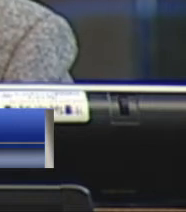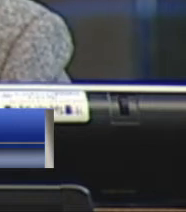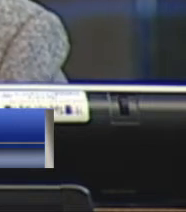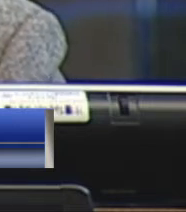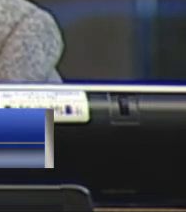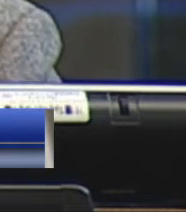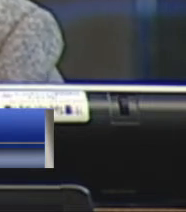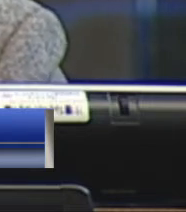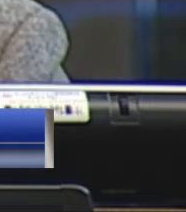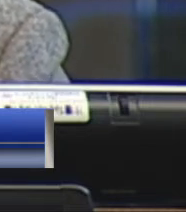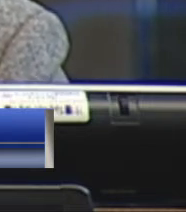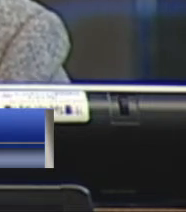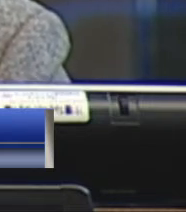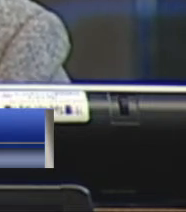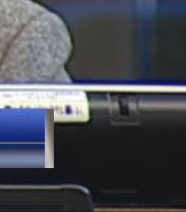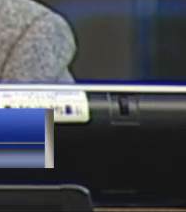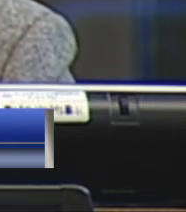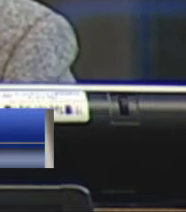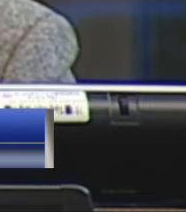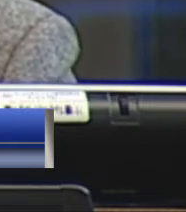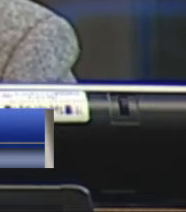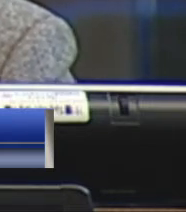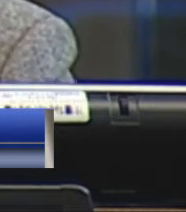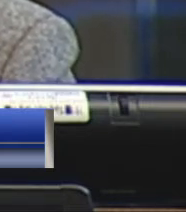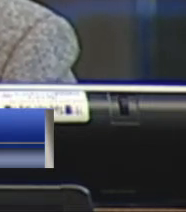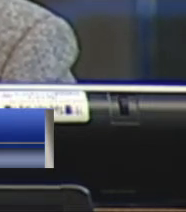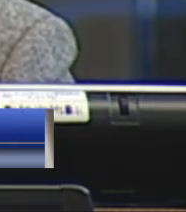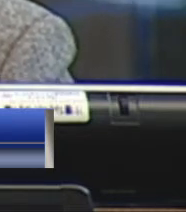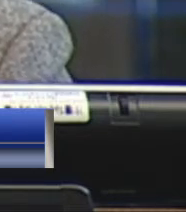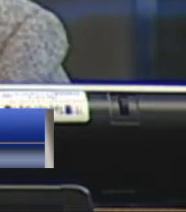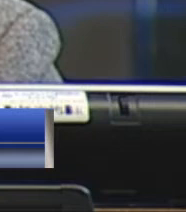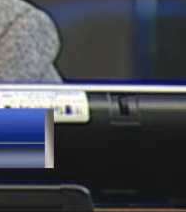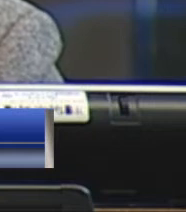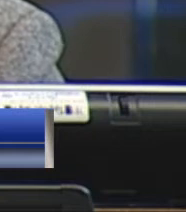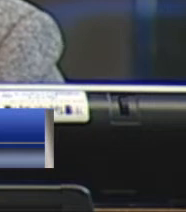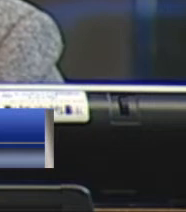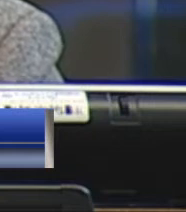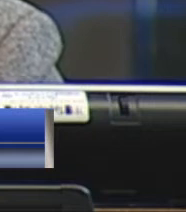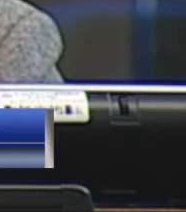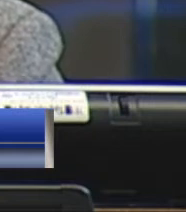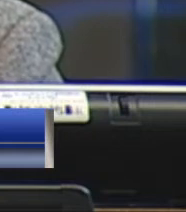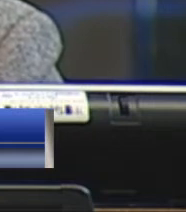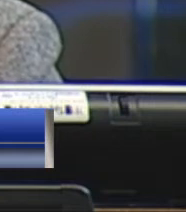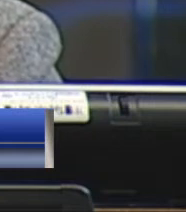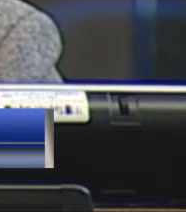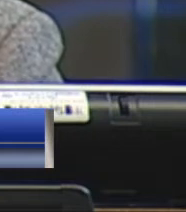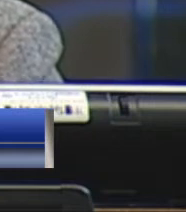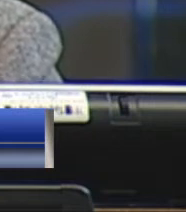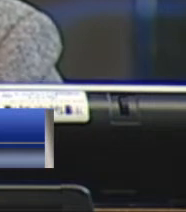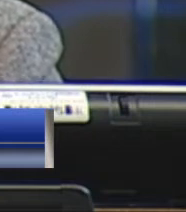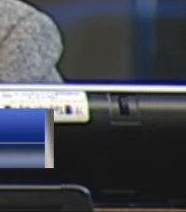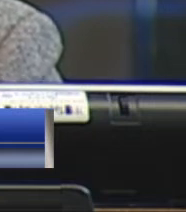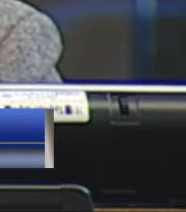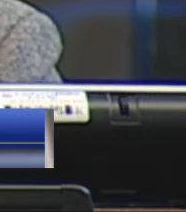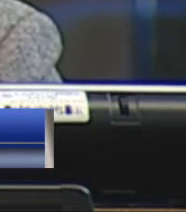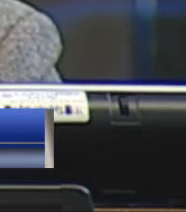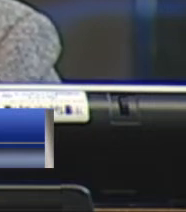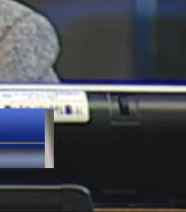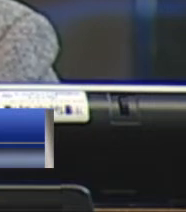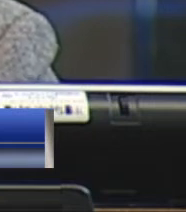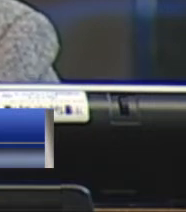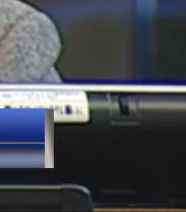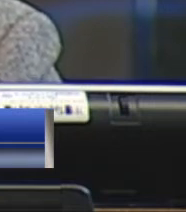que los respectivos actos, convenciones o contratos que la generen se hayan perfeccionado fuera de